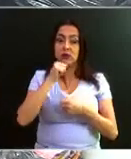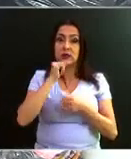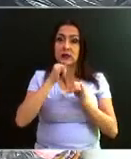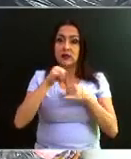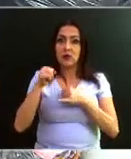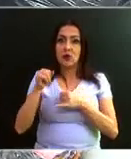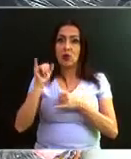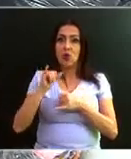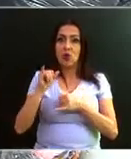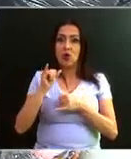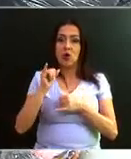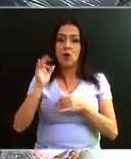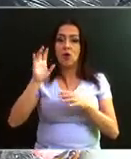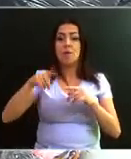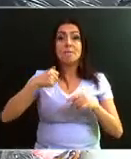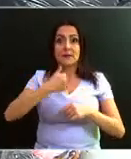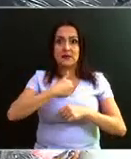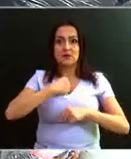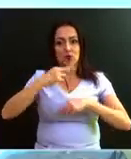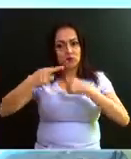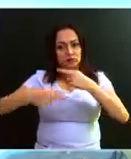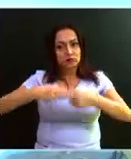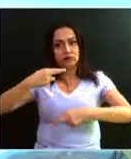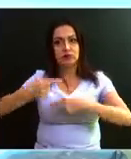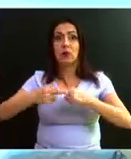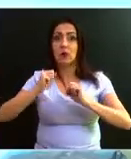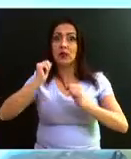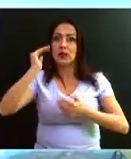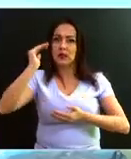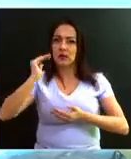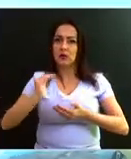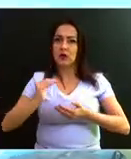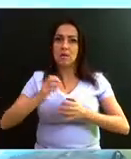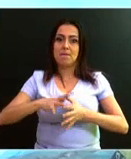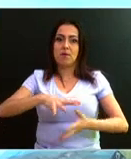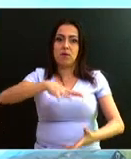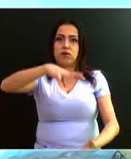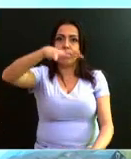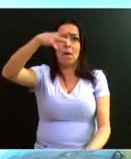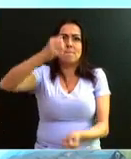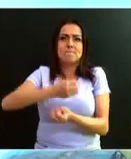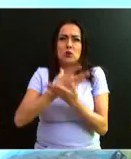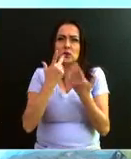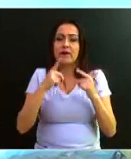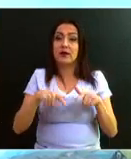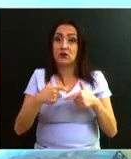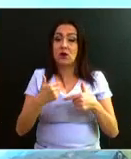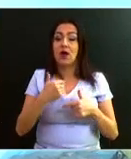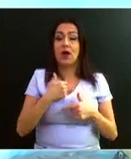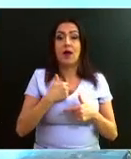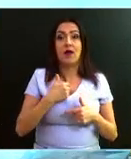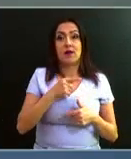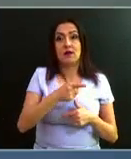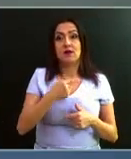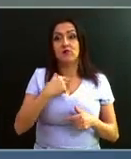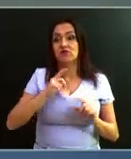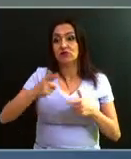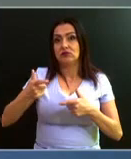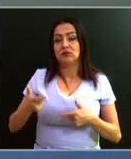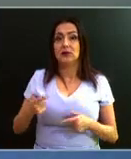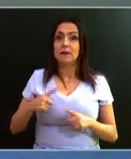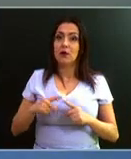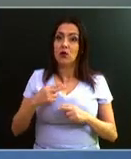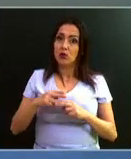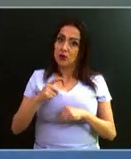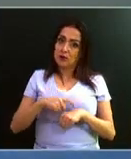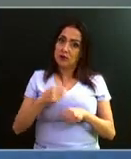individuales como el compostaje y el reciclaje pueden disminuir el gran volumen de desechos que actualmente reciben los rellenos. A mediano